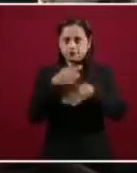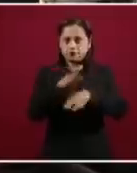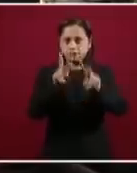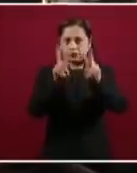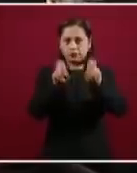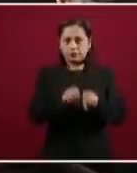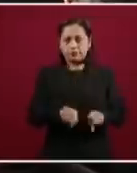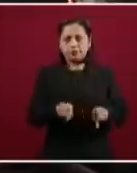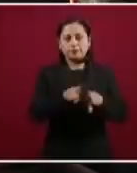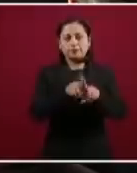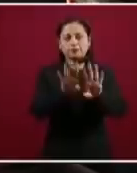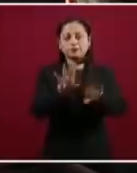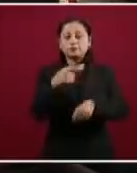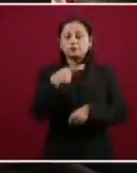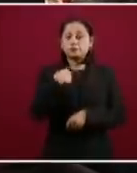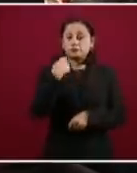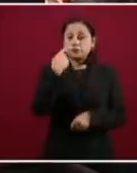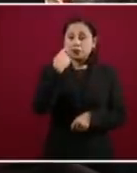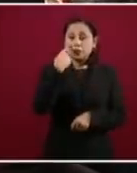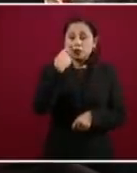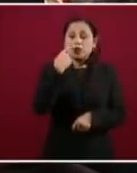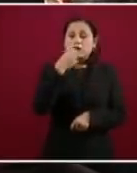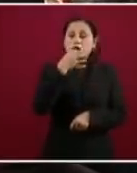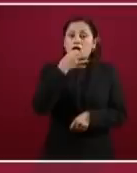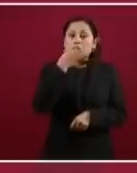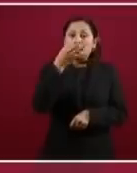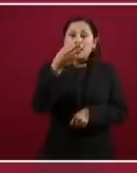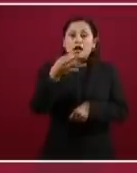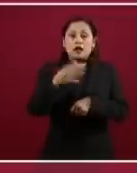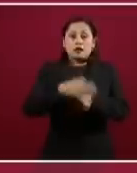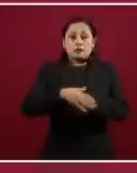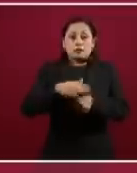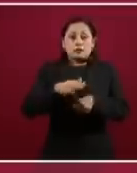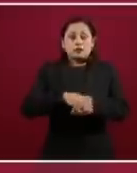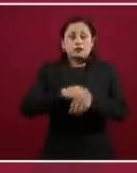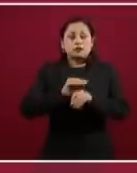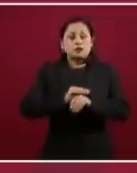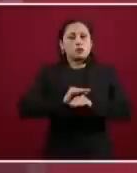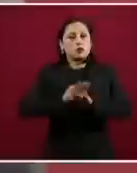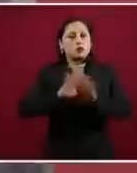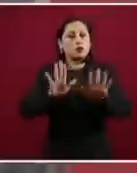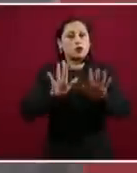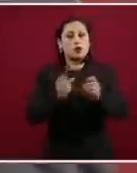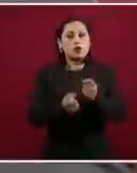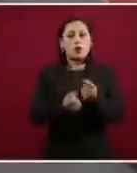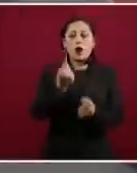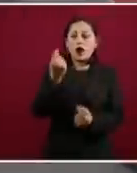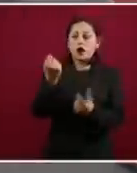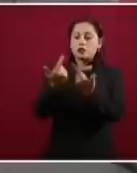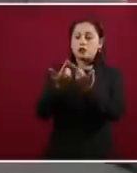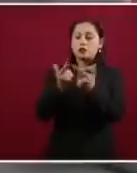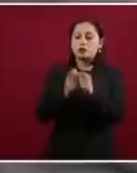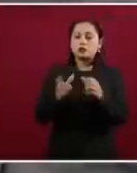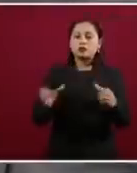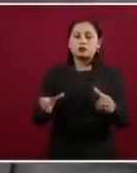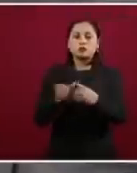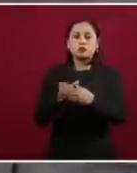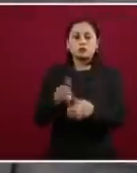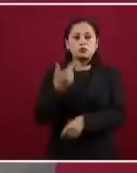decirle con mucha claridad a los que se han venido oponiendo a la construcción del